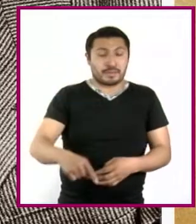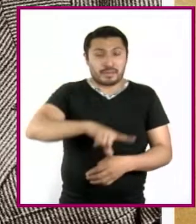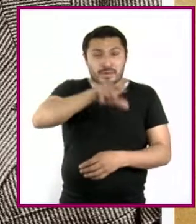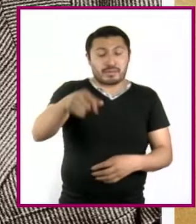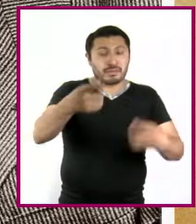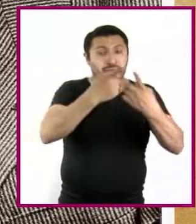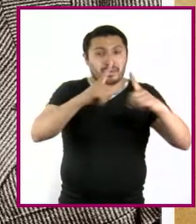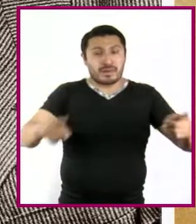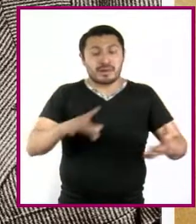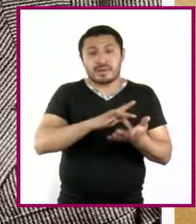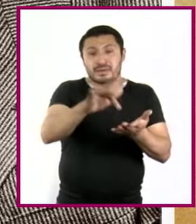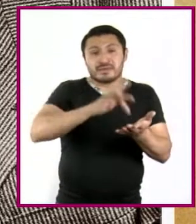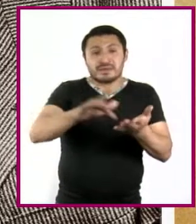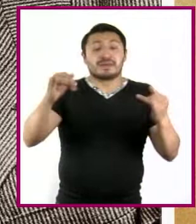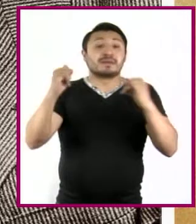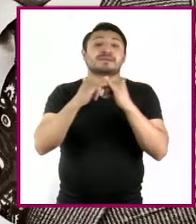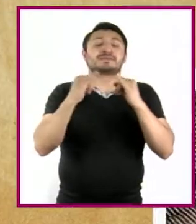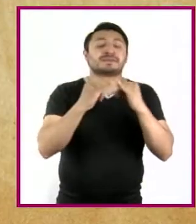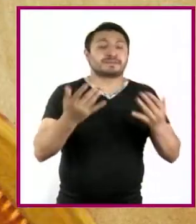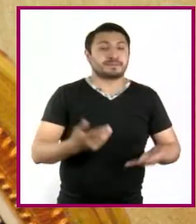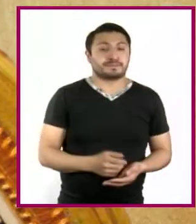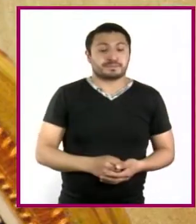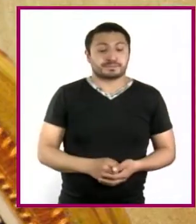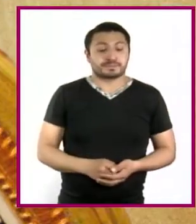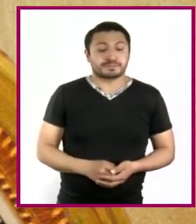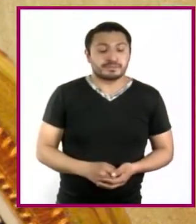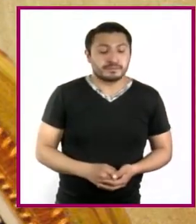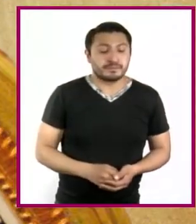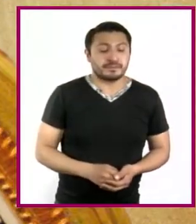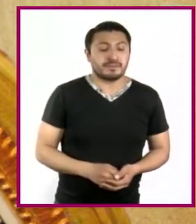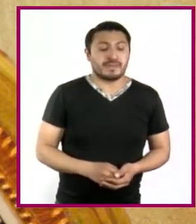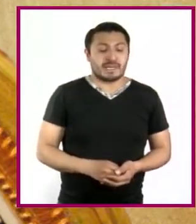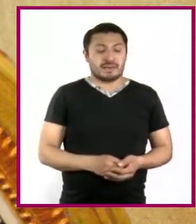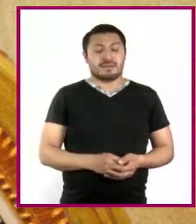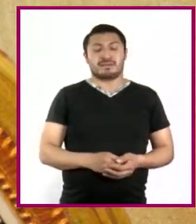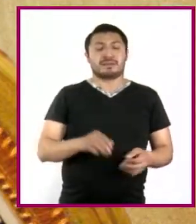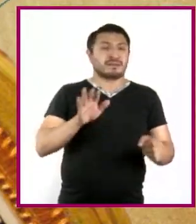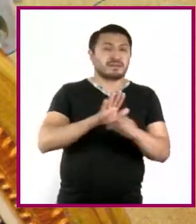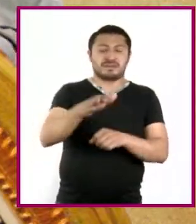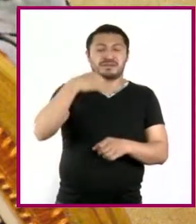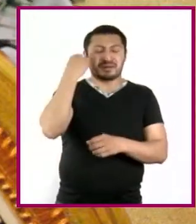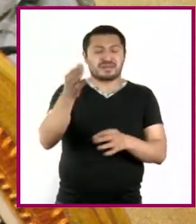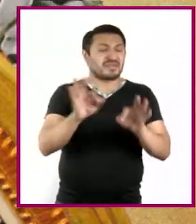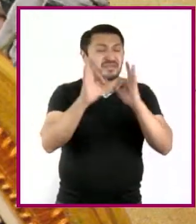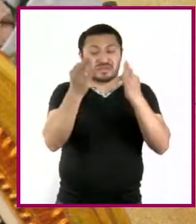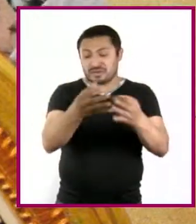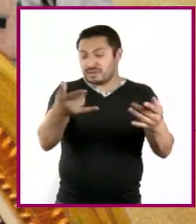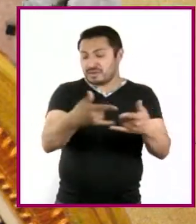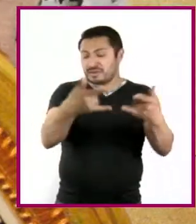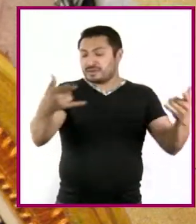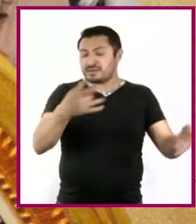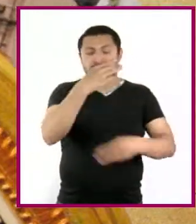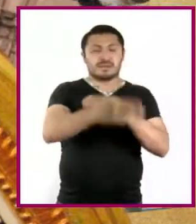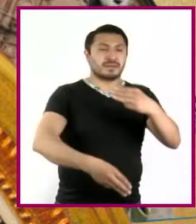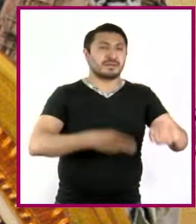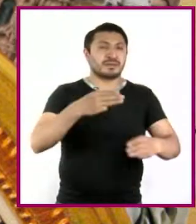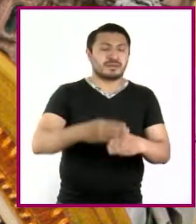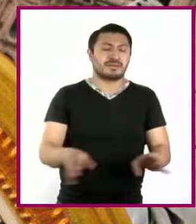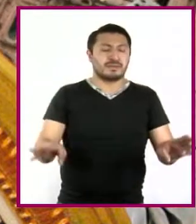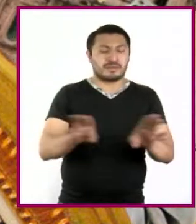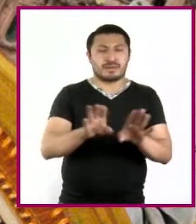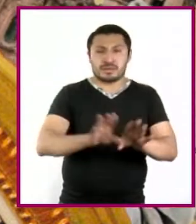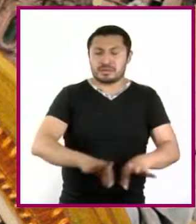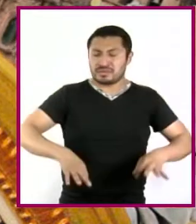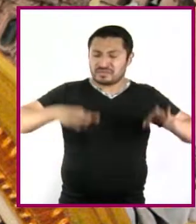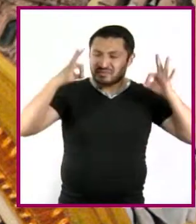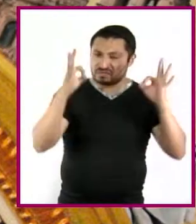desarrollar apoyos institucionales. Sea bajo la forma que sea, la historia mundial se ha consolidado como